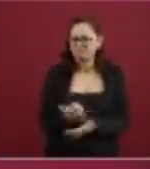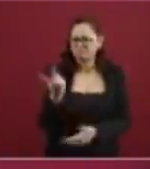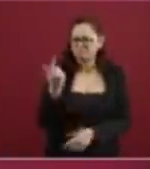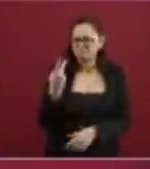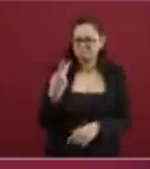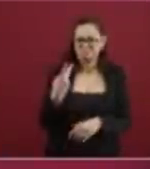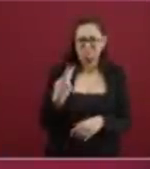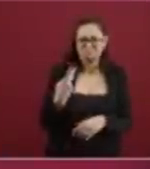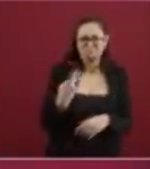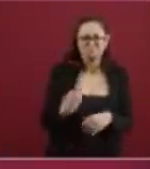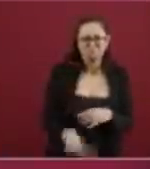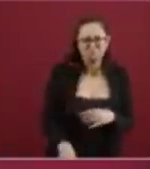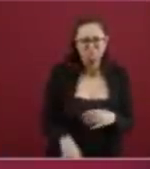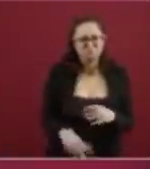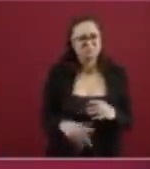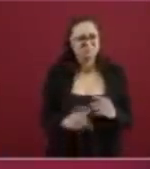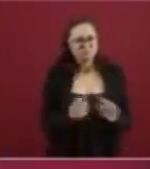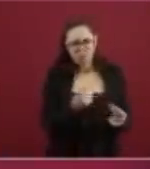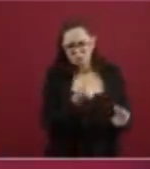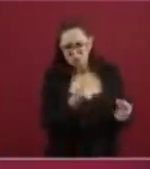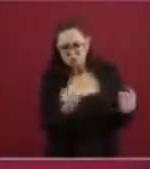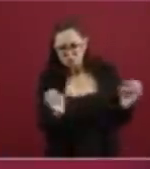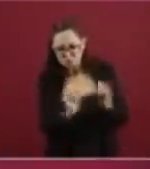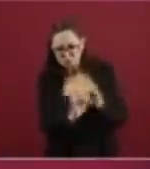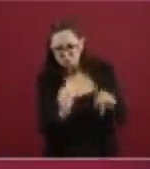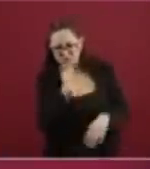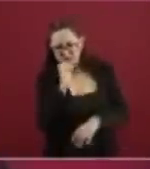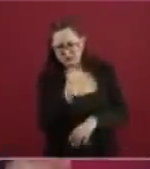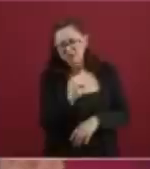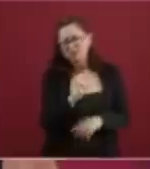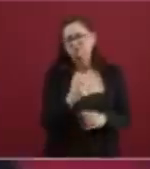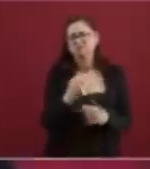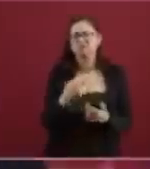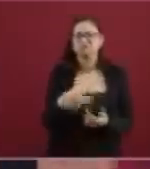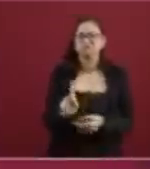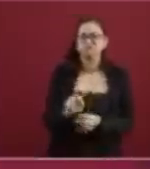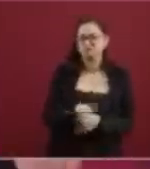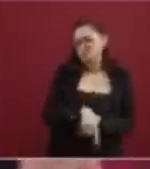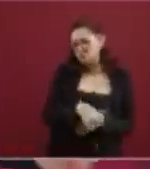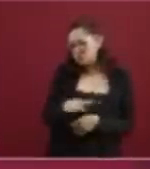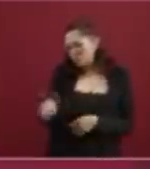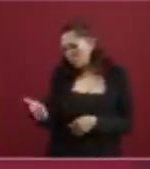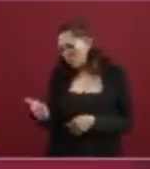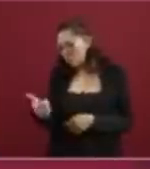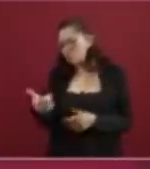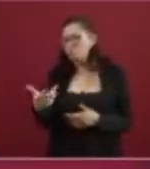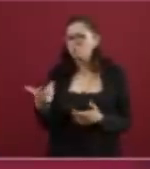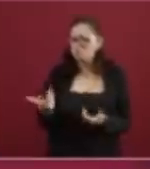para ciertos funcionarios, pero el hecho de que tengan